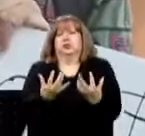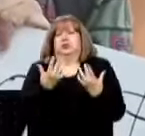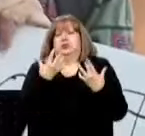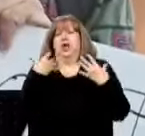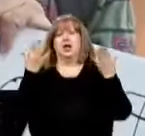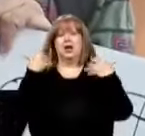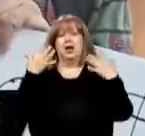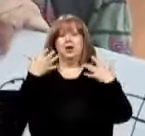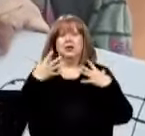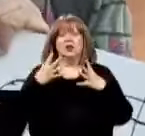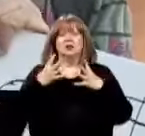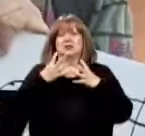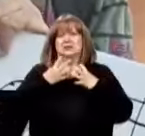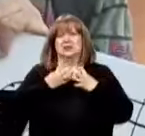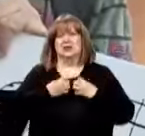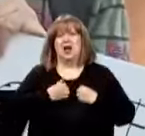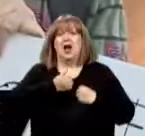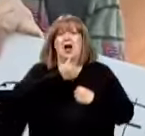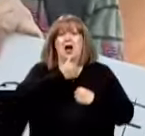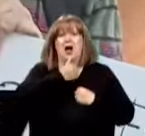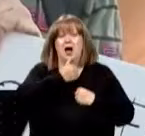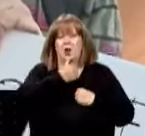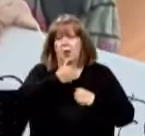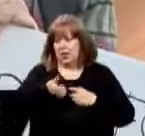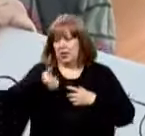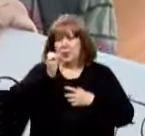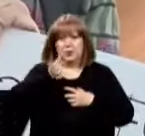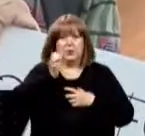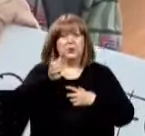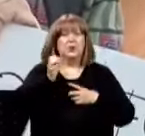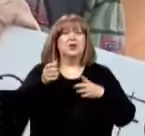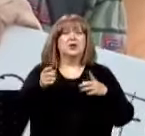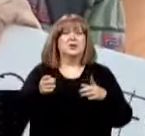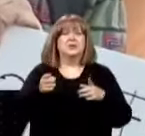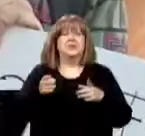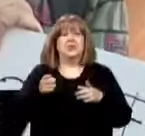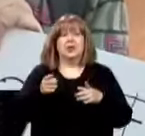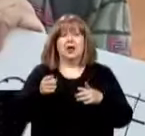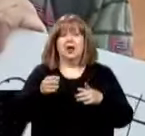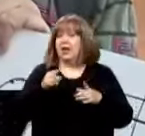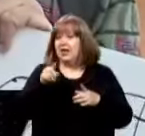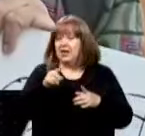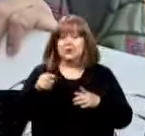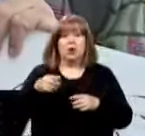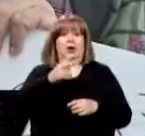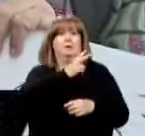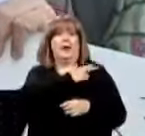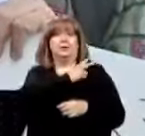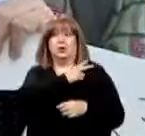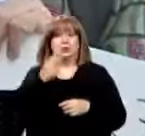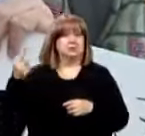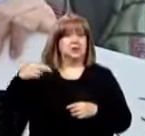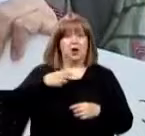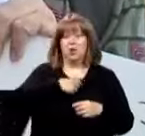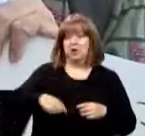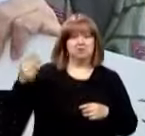llegamos seco a la tarde. No hay agua que aguante el río de los tractores. Y cómo se llama, y eso no lo ve el patrón, ni los gobiernos tampoco lo ve